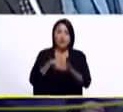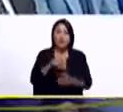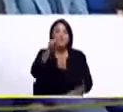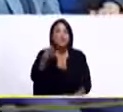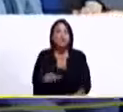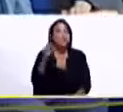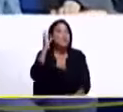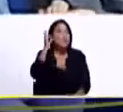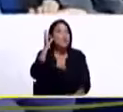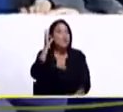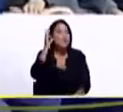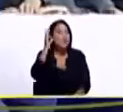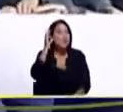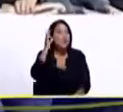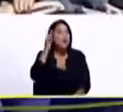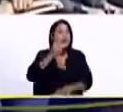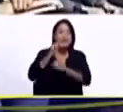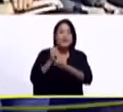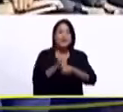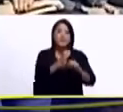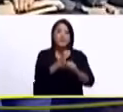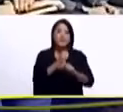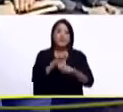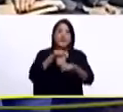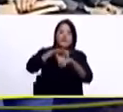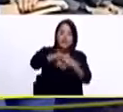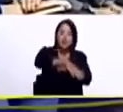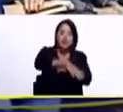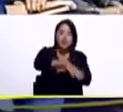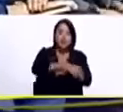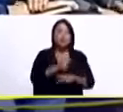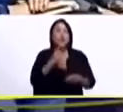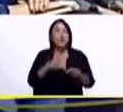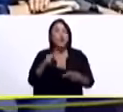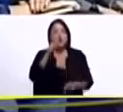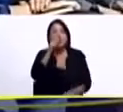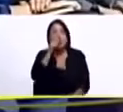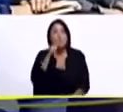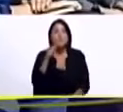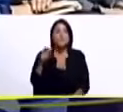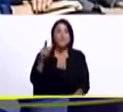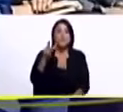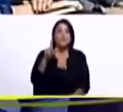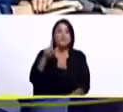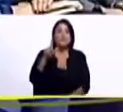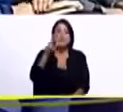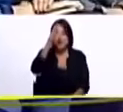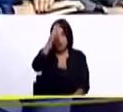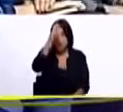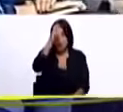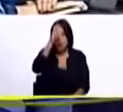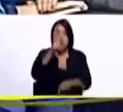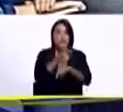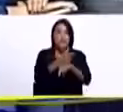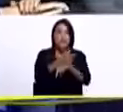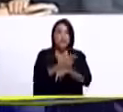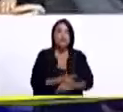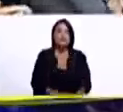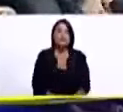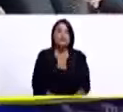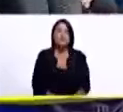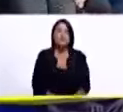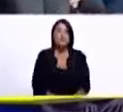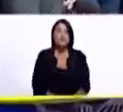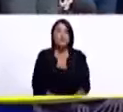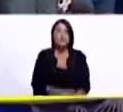Liseta Hernández, del Delta Amacuro, Víctor Clar, del estado Falcón, José Vázquez,